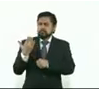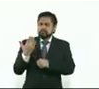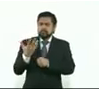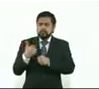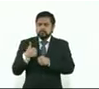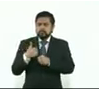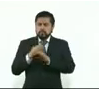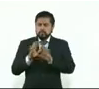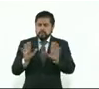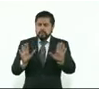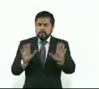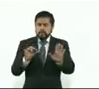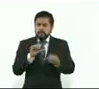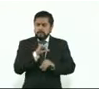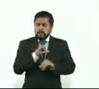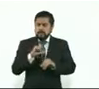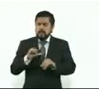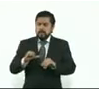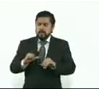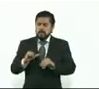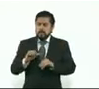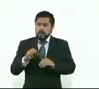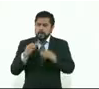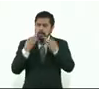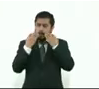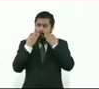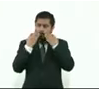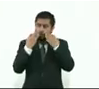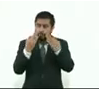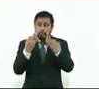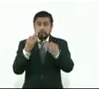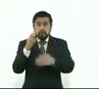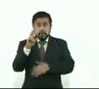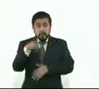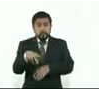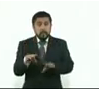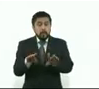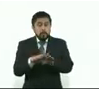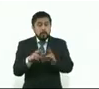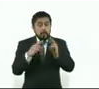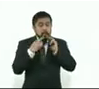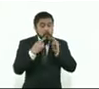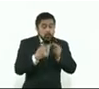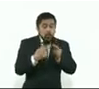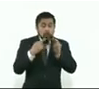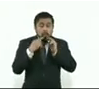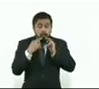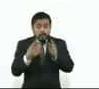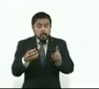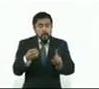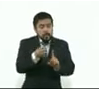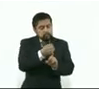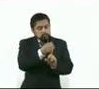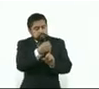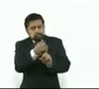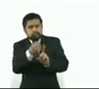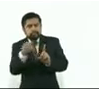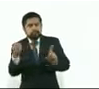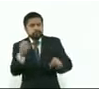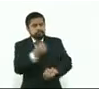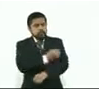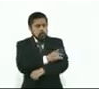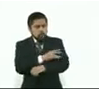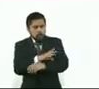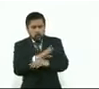alcalde su efectividad, su coordinación como nunca antes se había dado entre